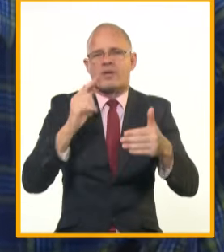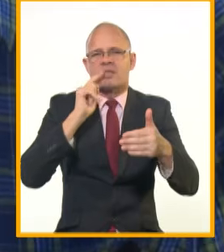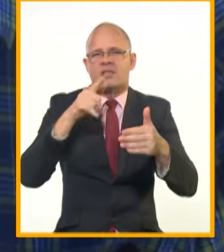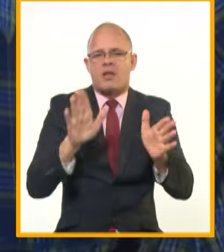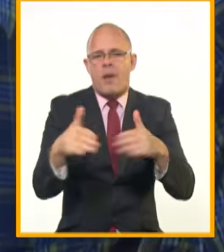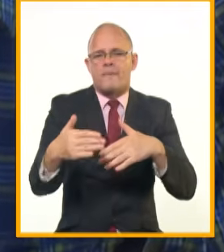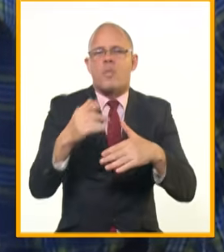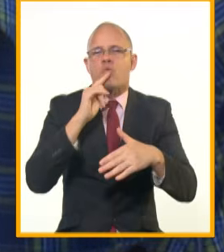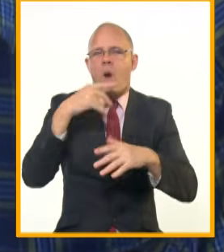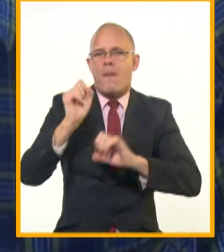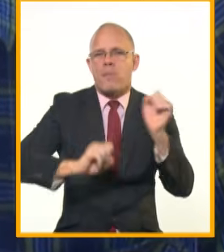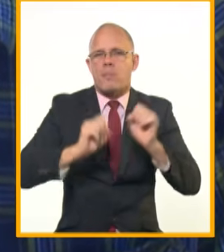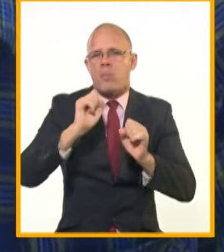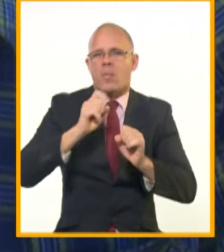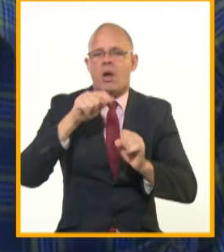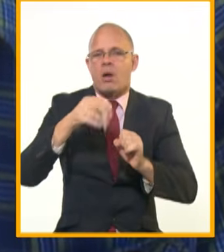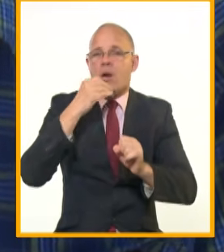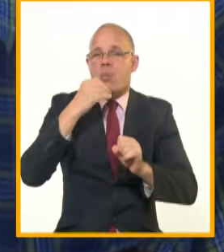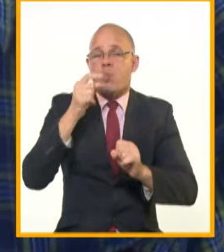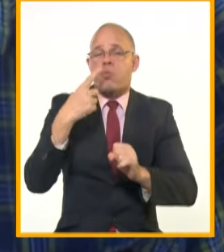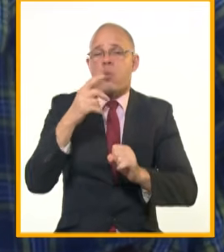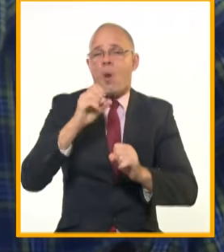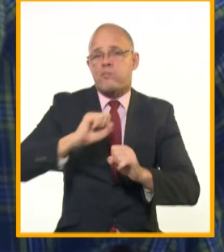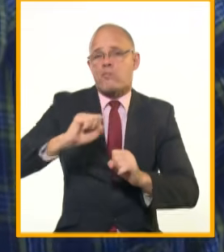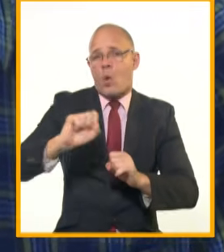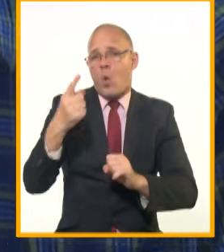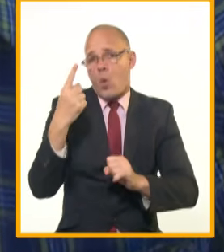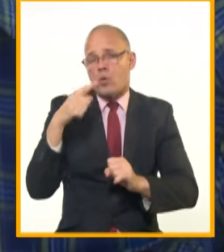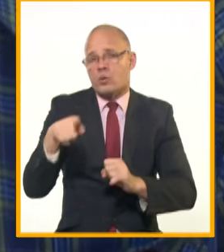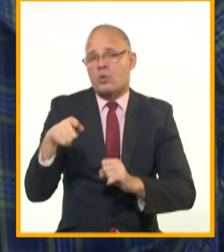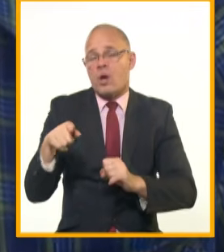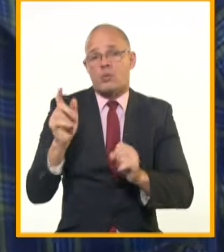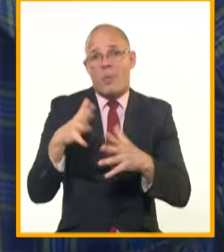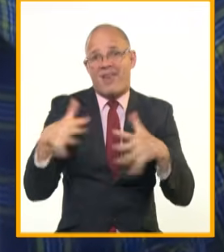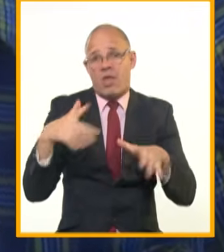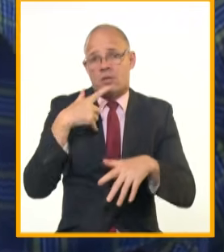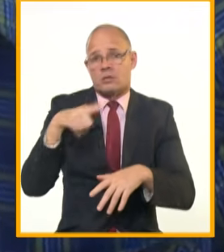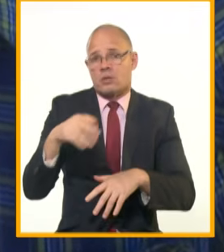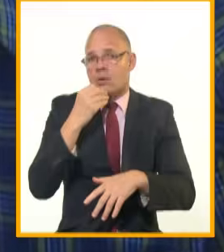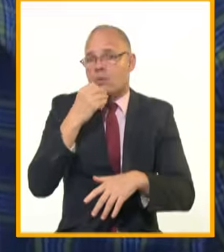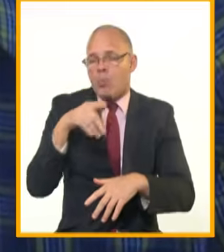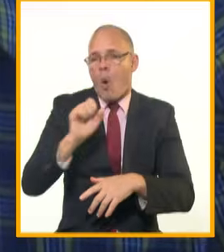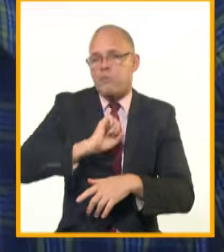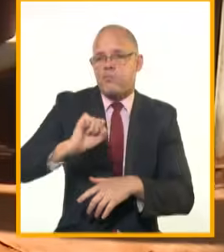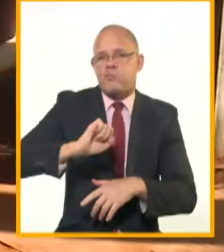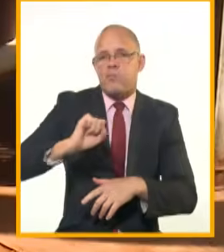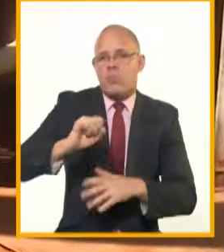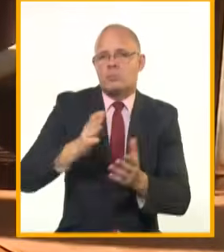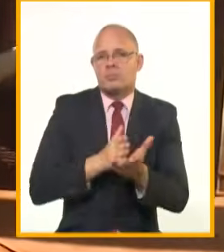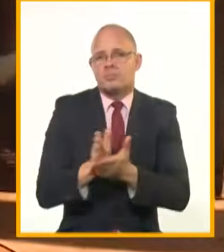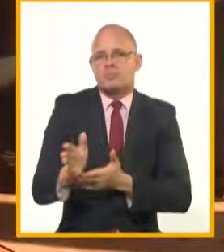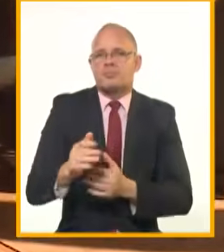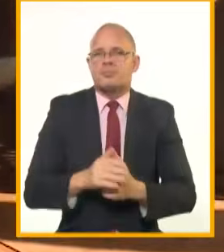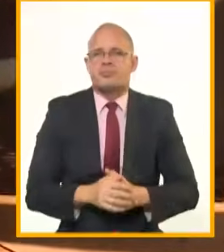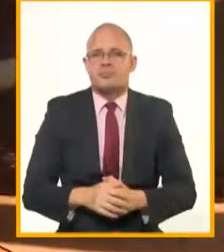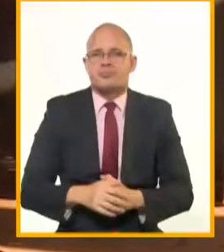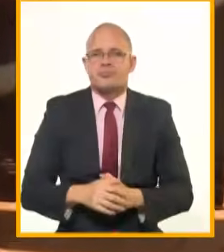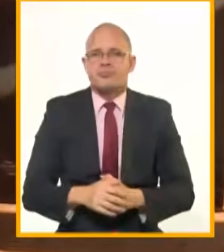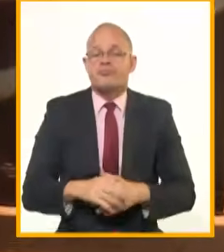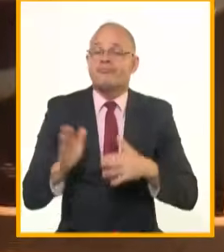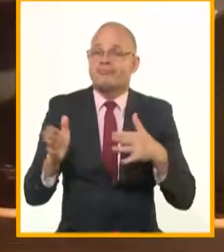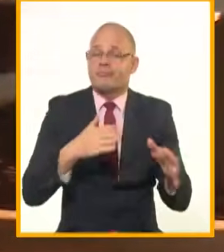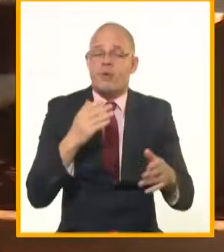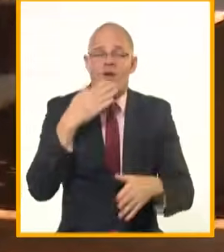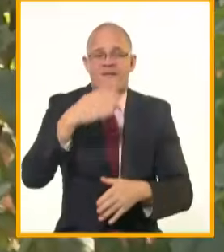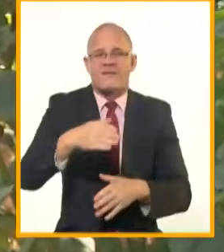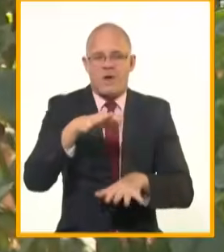pozos de la bomba número 1, la bomba de 75 litros por segundo, la bomba más grande, para garantizar estabilidad en el servicio. Asimismo, el recorrido incluyó el